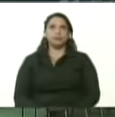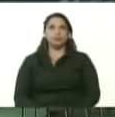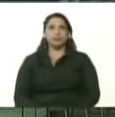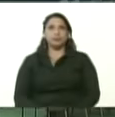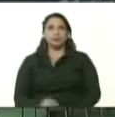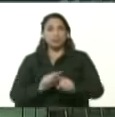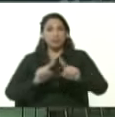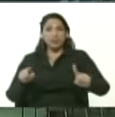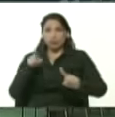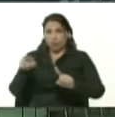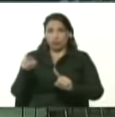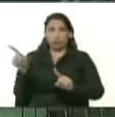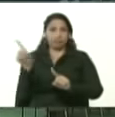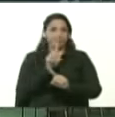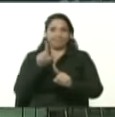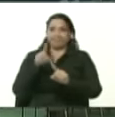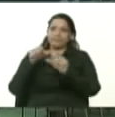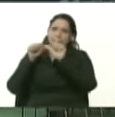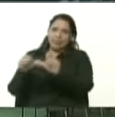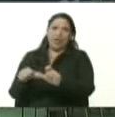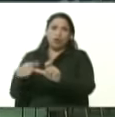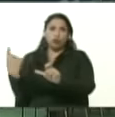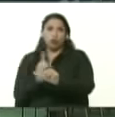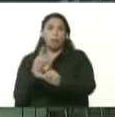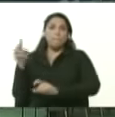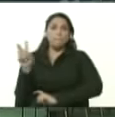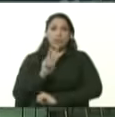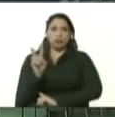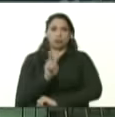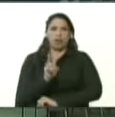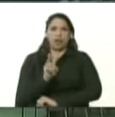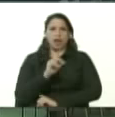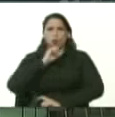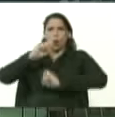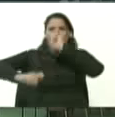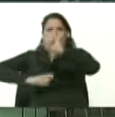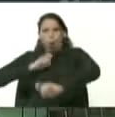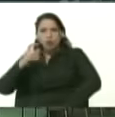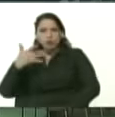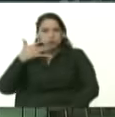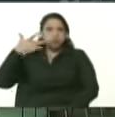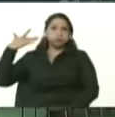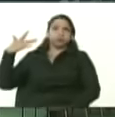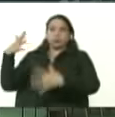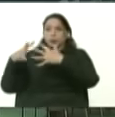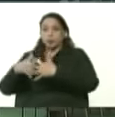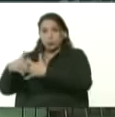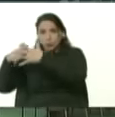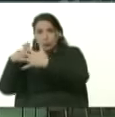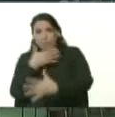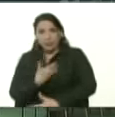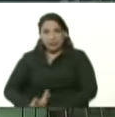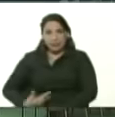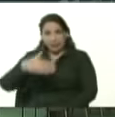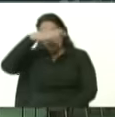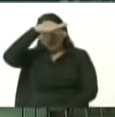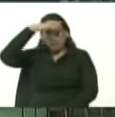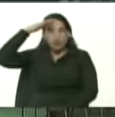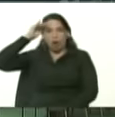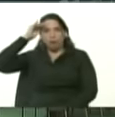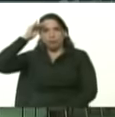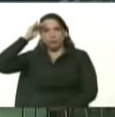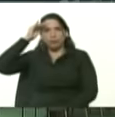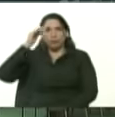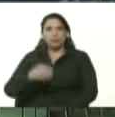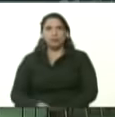Pero esto no ha quedado solo en Venezuela. El odio supremacista del presidente Donald Trump ha